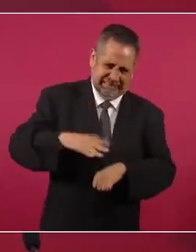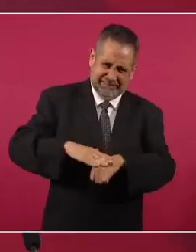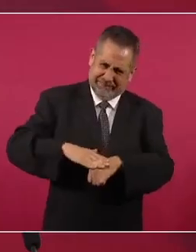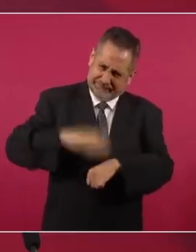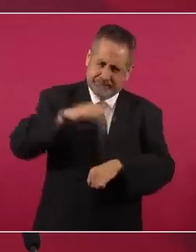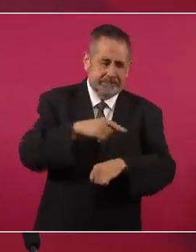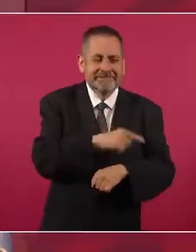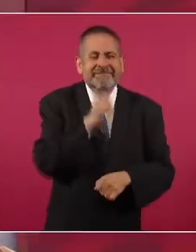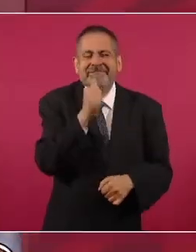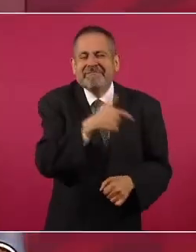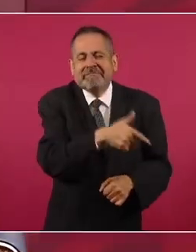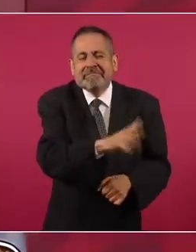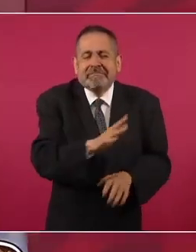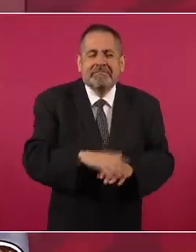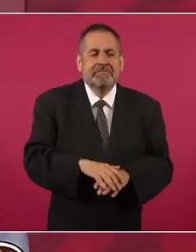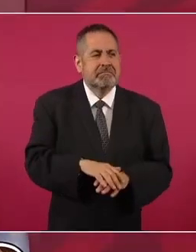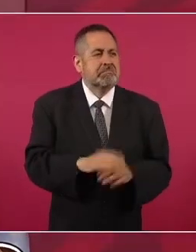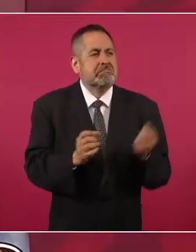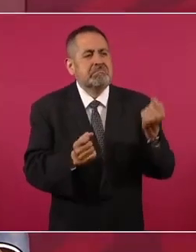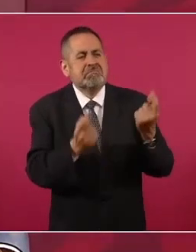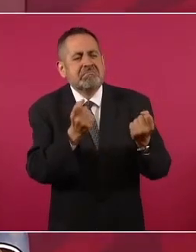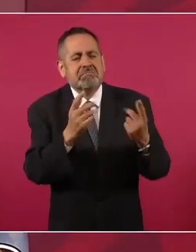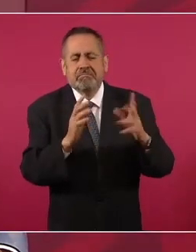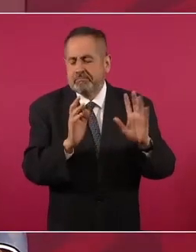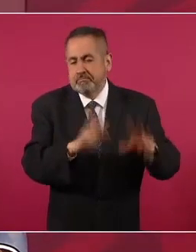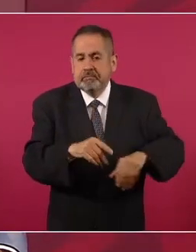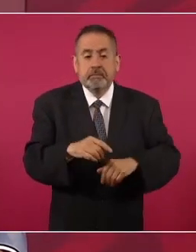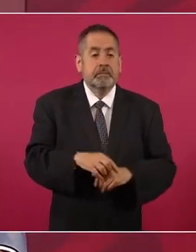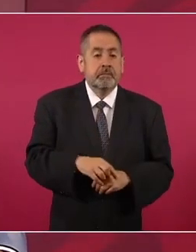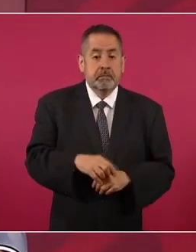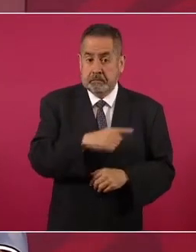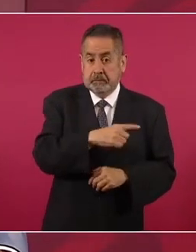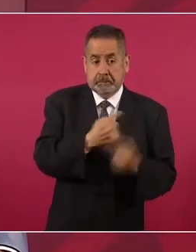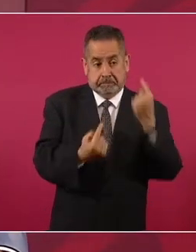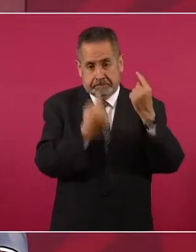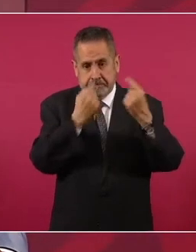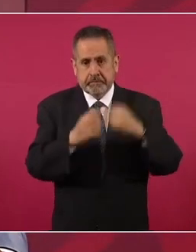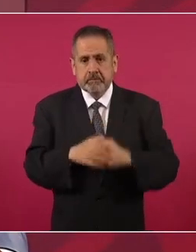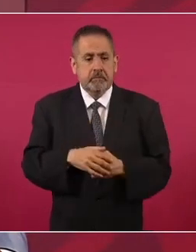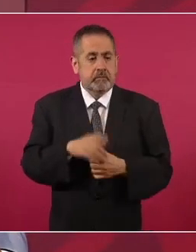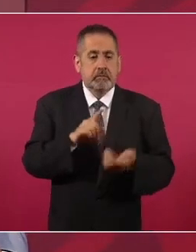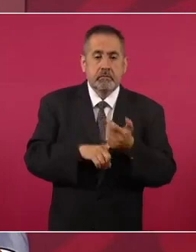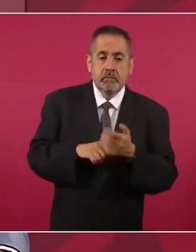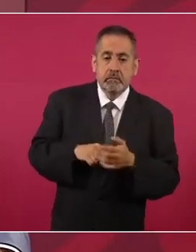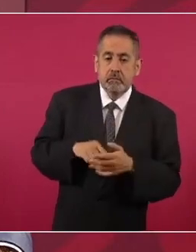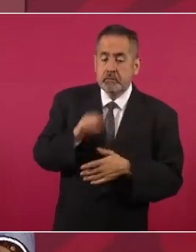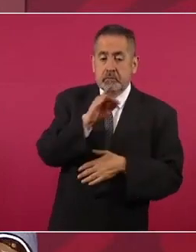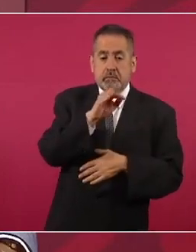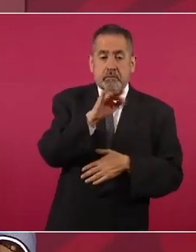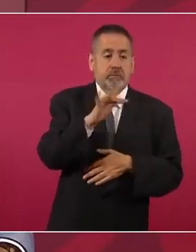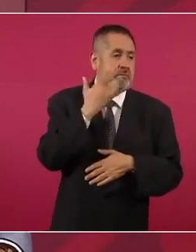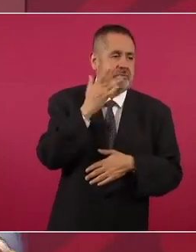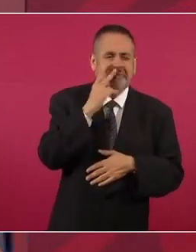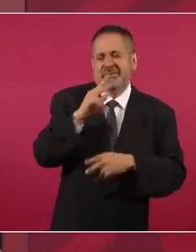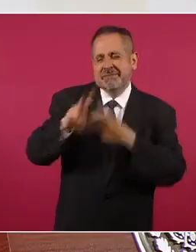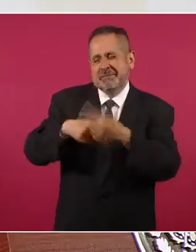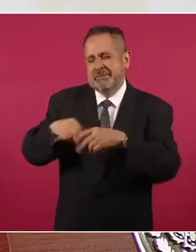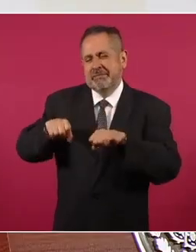ciertas cosas, no cualquiera. Entonces, los fifís no van al súper.